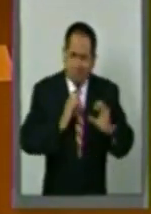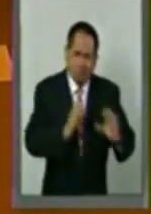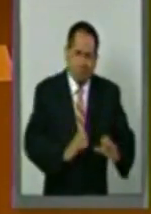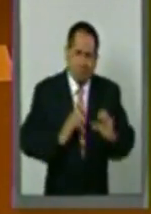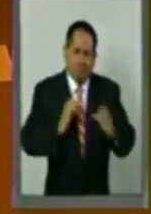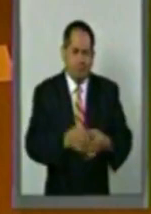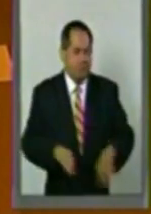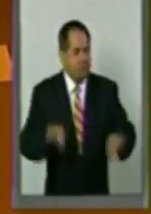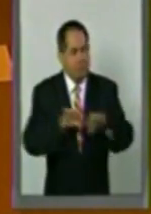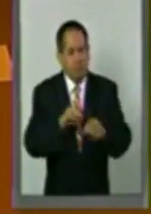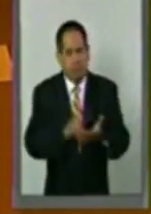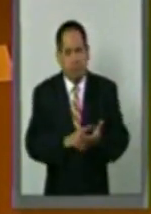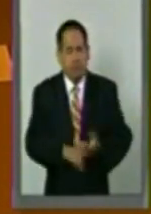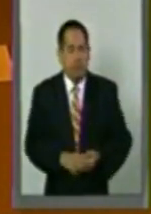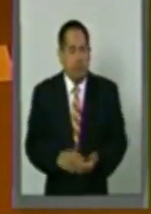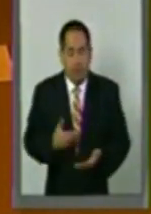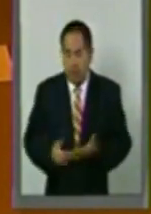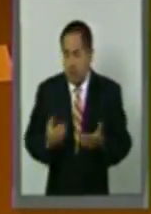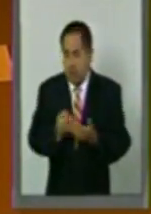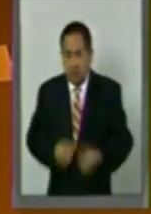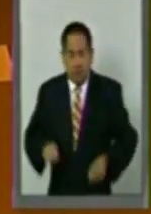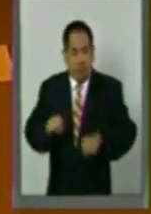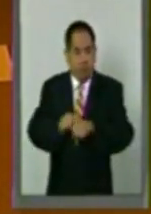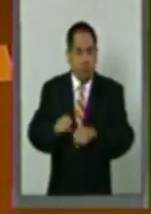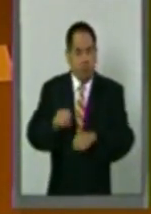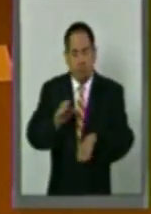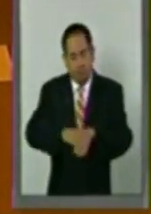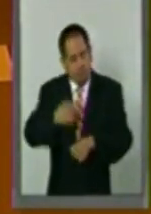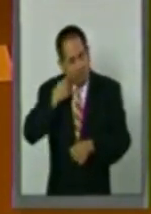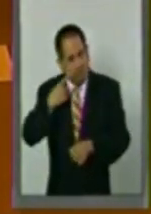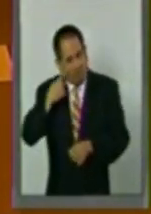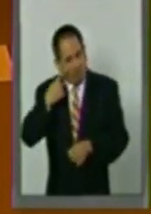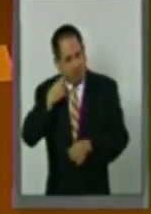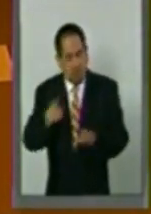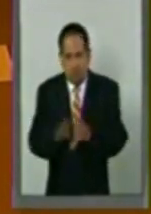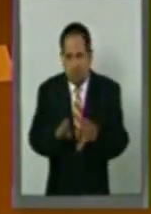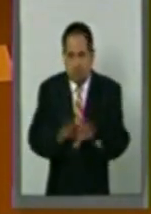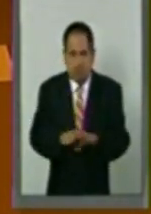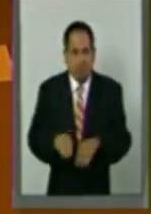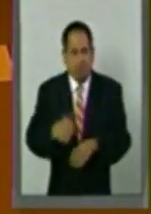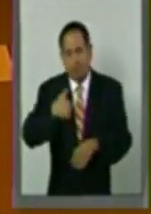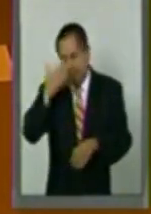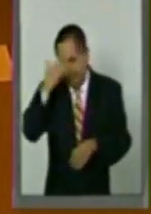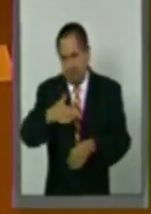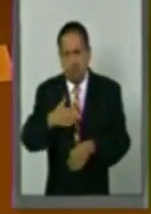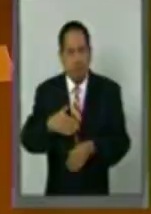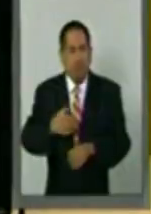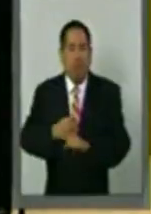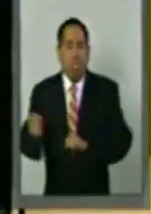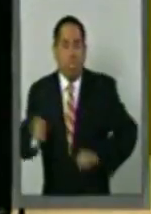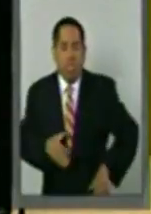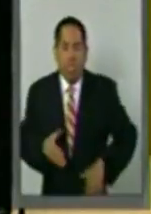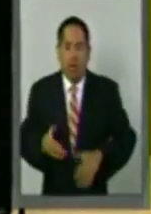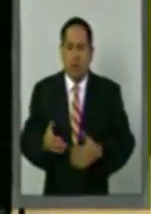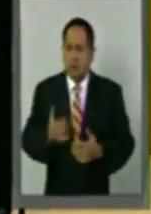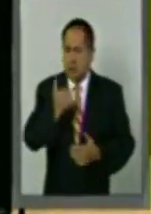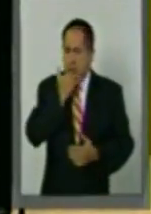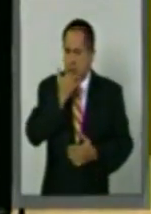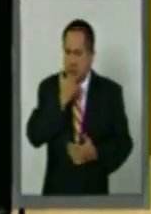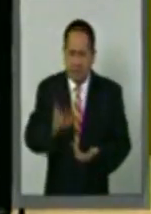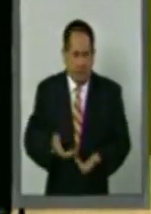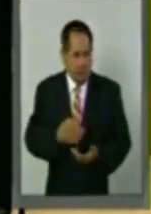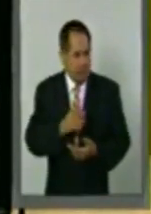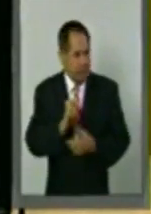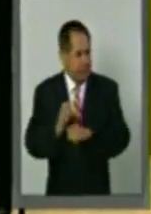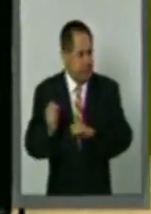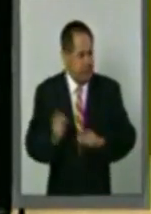nuestra sociedad, cada vez más, es más común ver casos que se sabe del abandono de menores, y que es el abandono